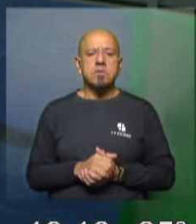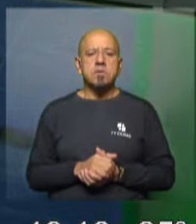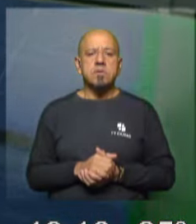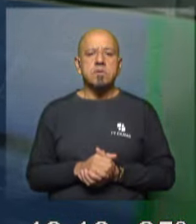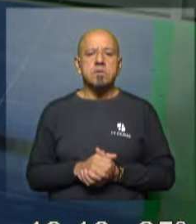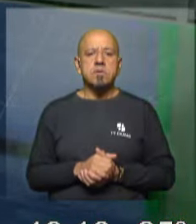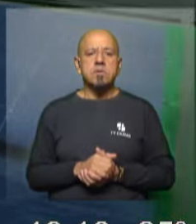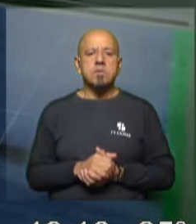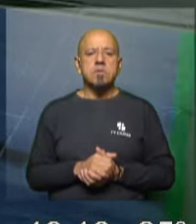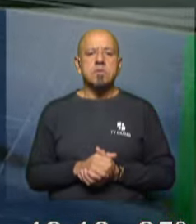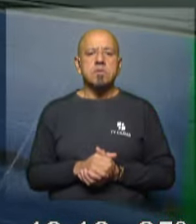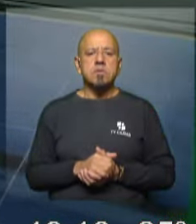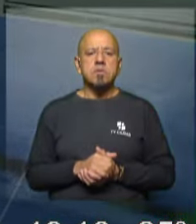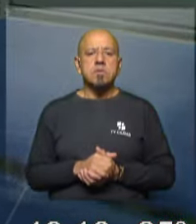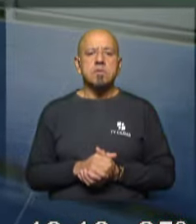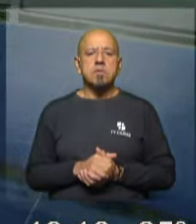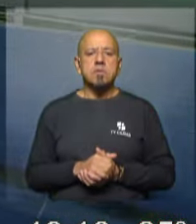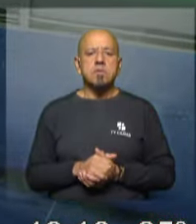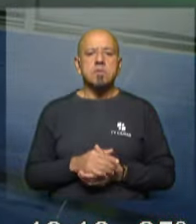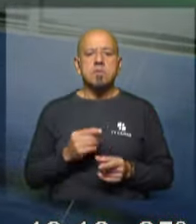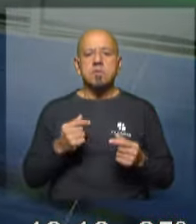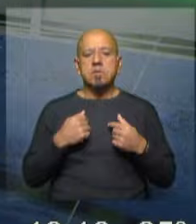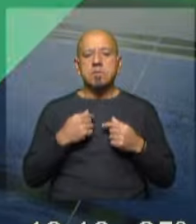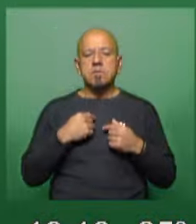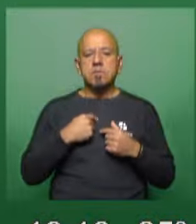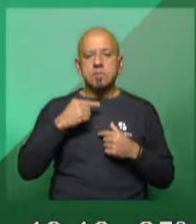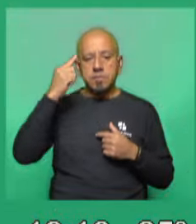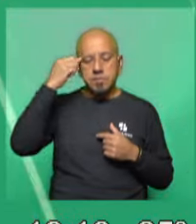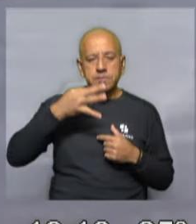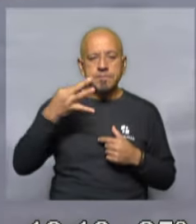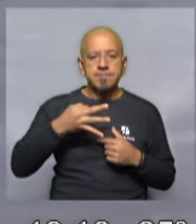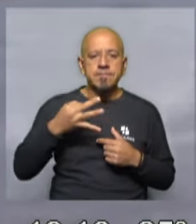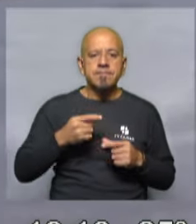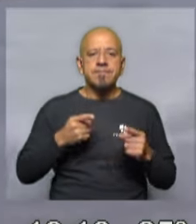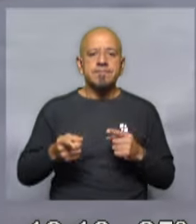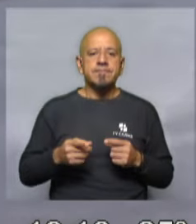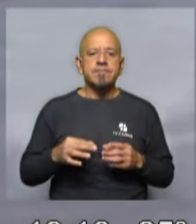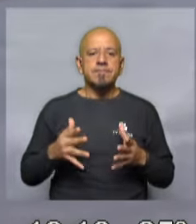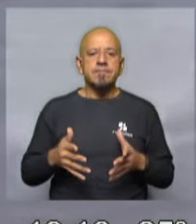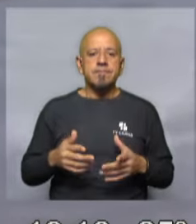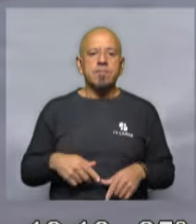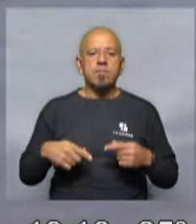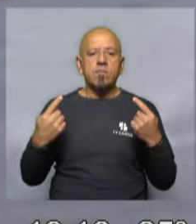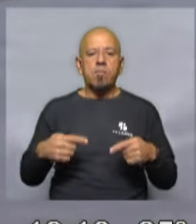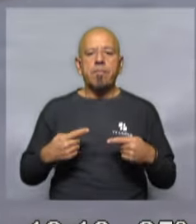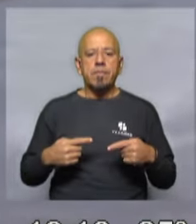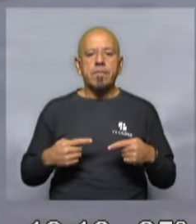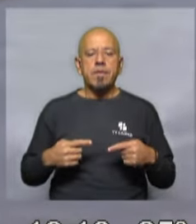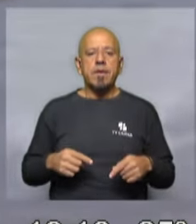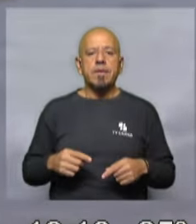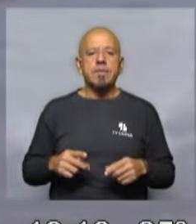Gracias, Natalia. Nosotros se las trasladamos a los expertos, pero bueno, lo interesante es que se ponga en el foco del debate este